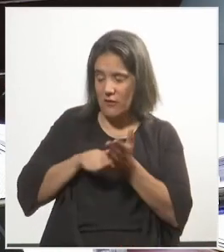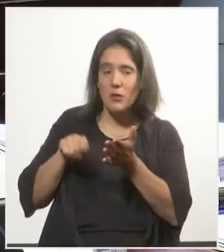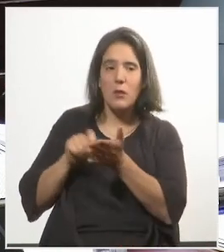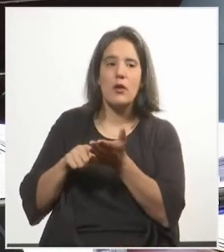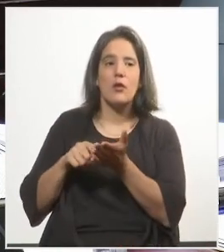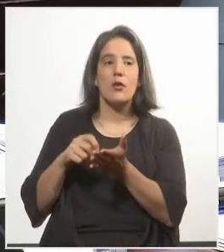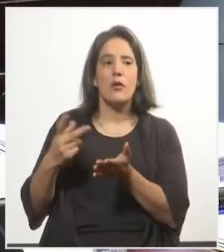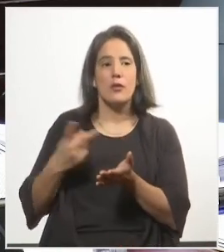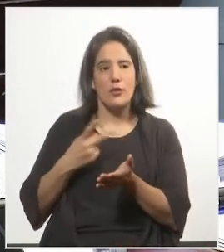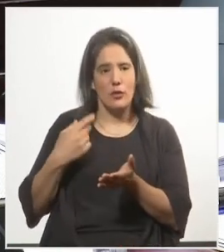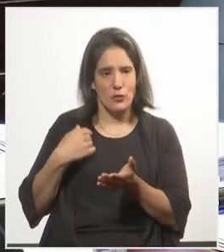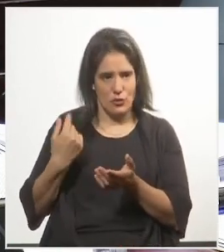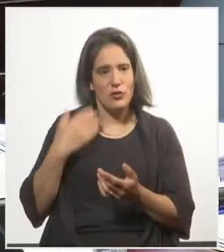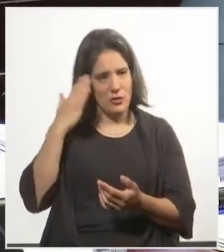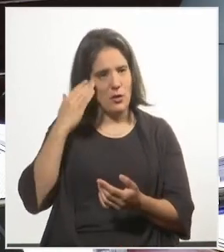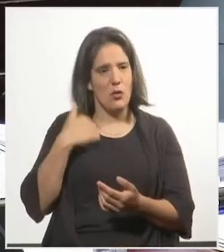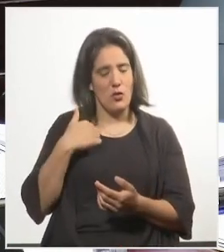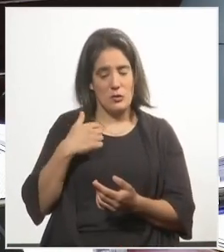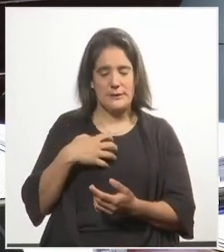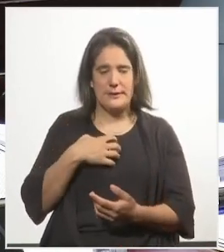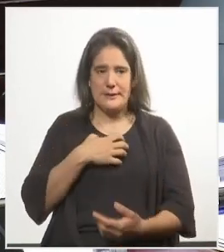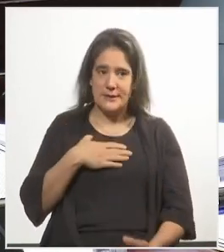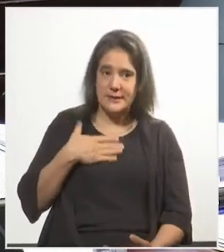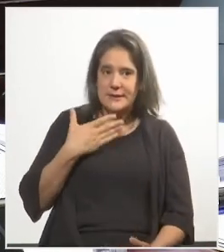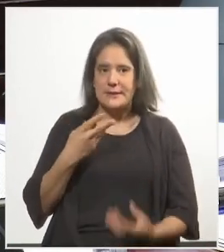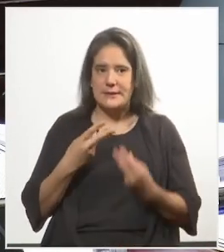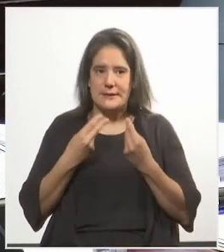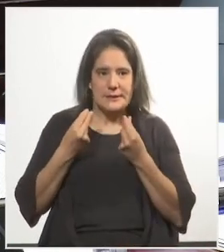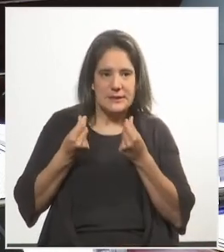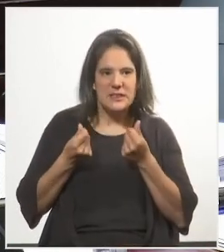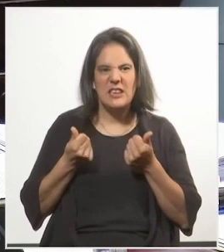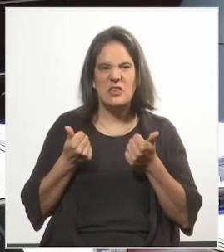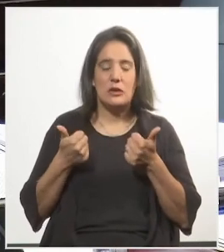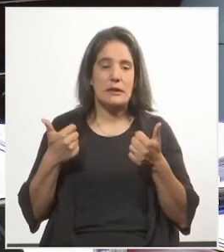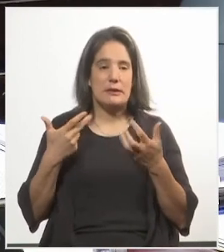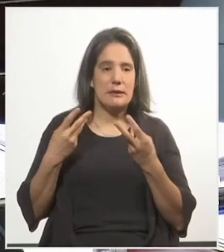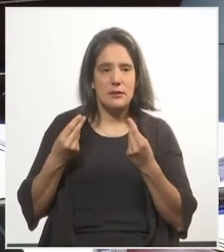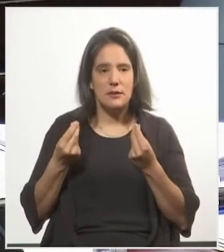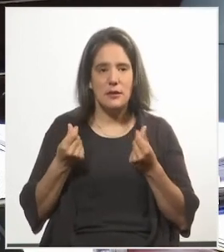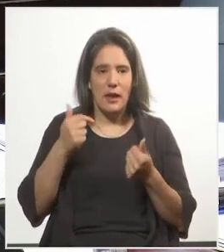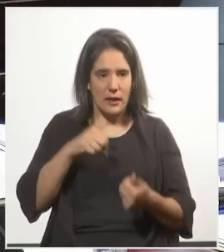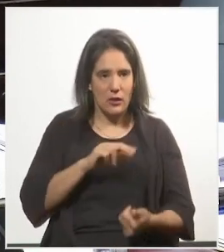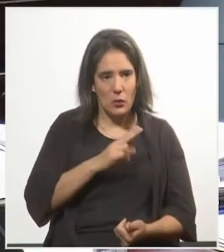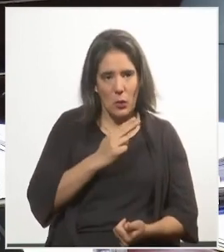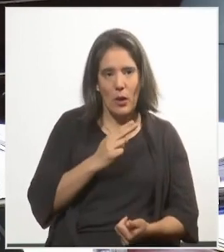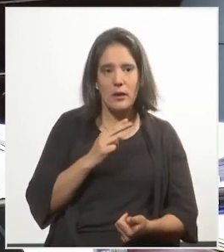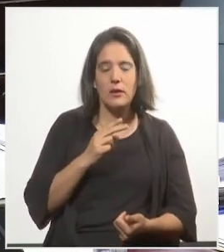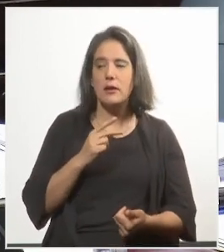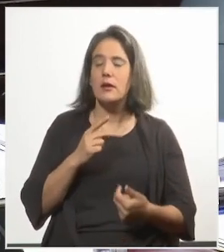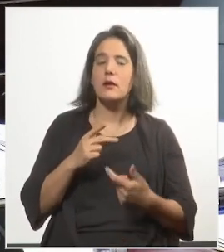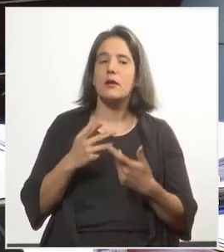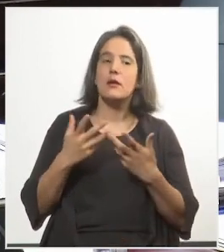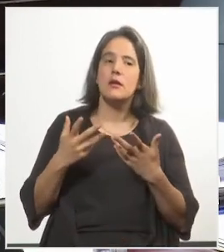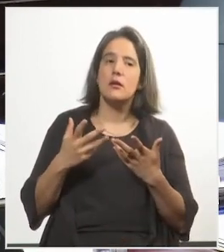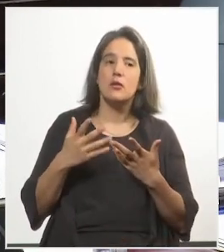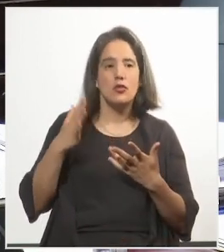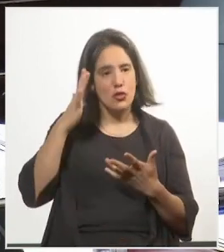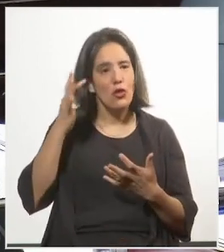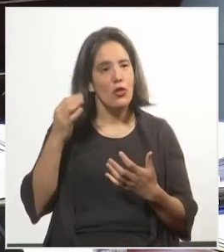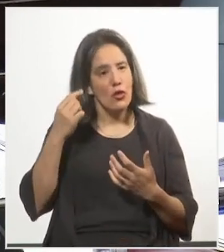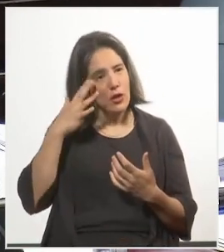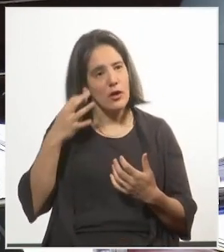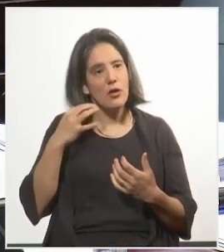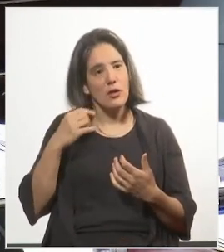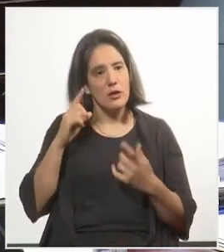generan rispideces, particularmente acá en el Uruguay, pero yo creo que